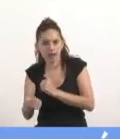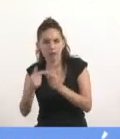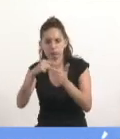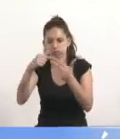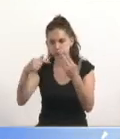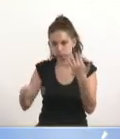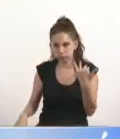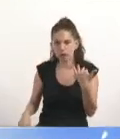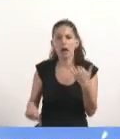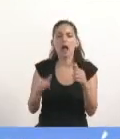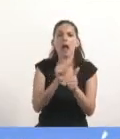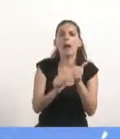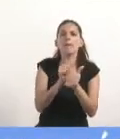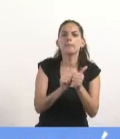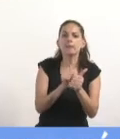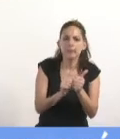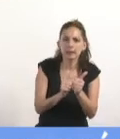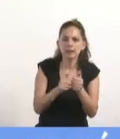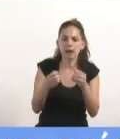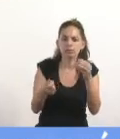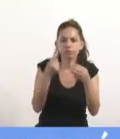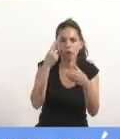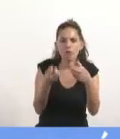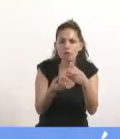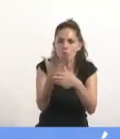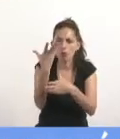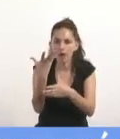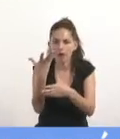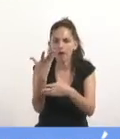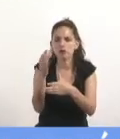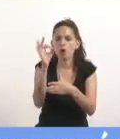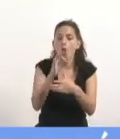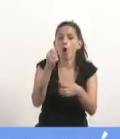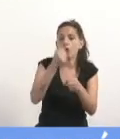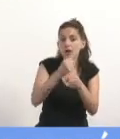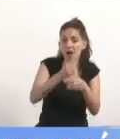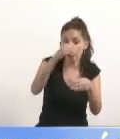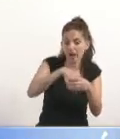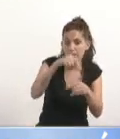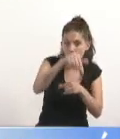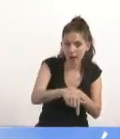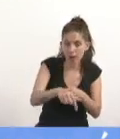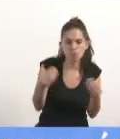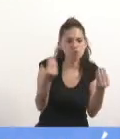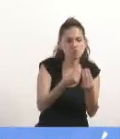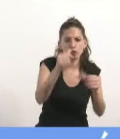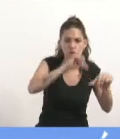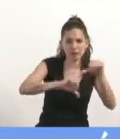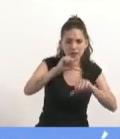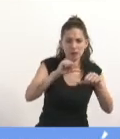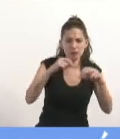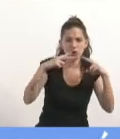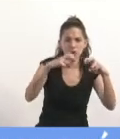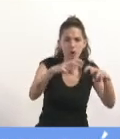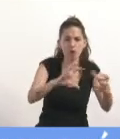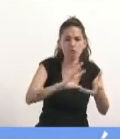Microma, son empresas que han sido o fundadas o que trabajan en ellas muchos científicos e investigadores